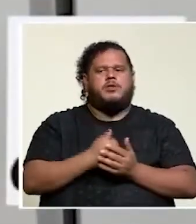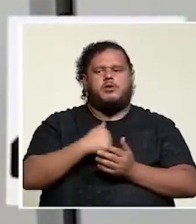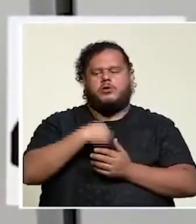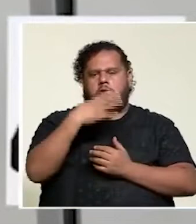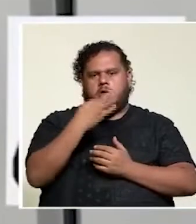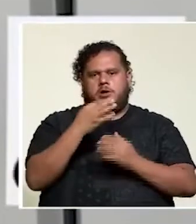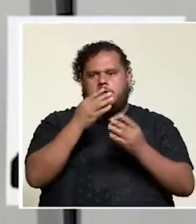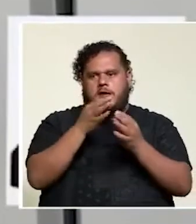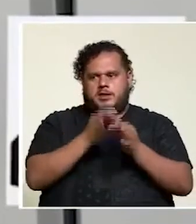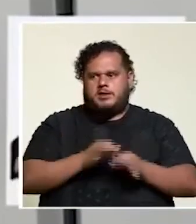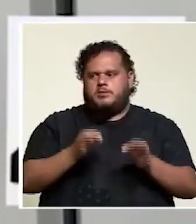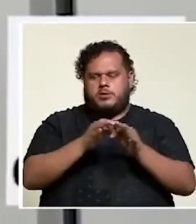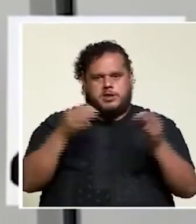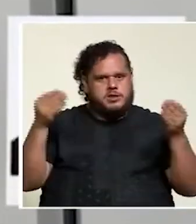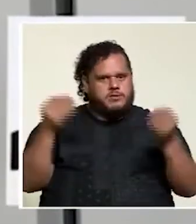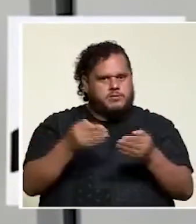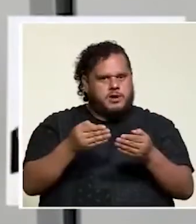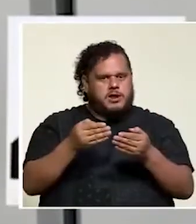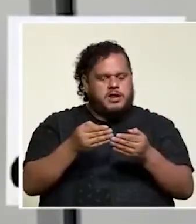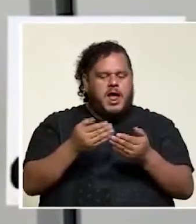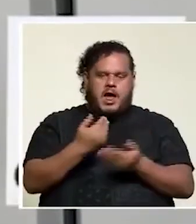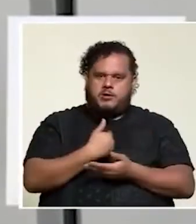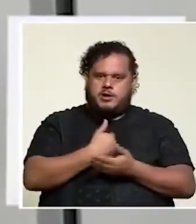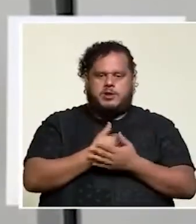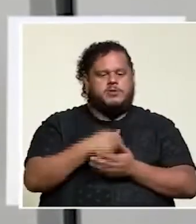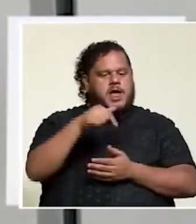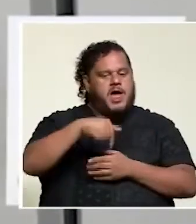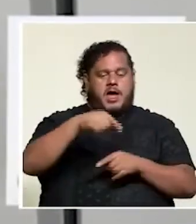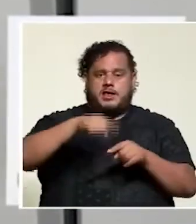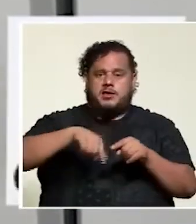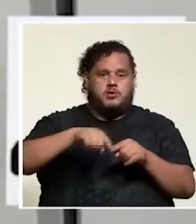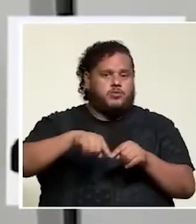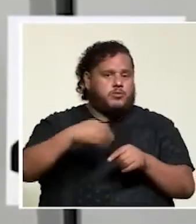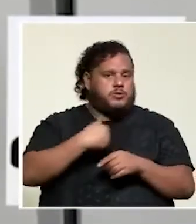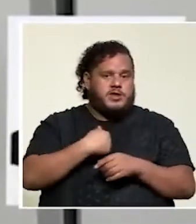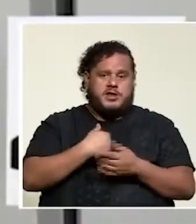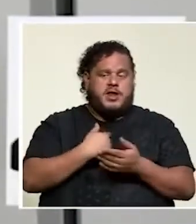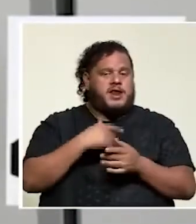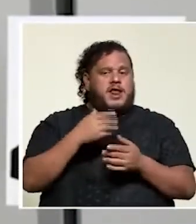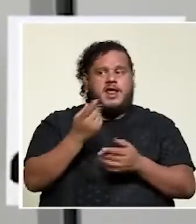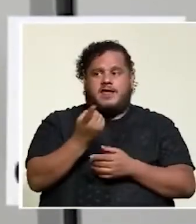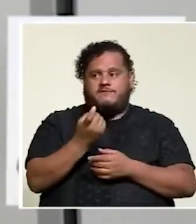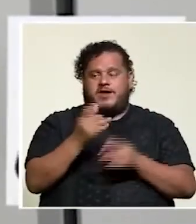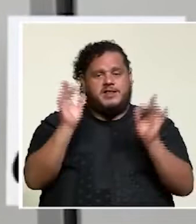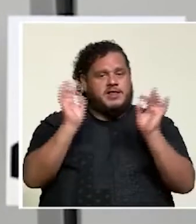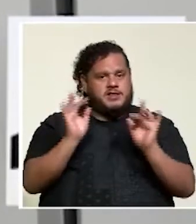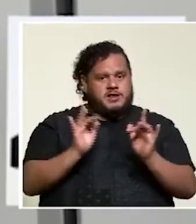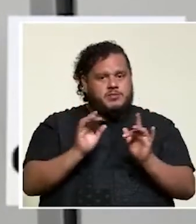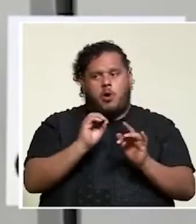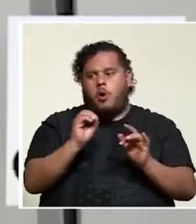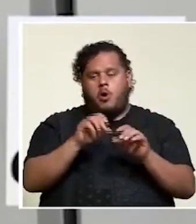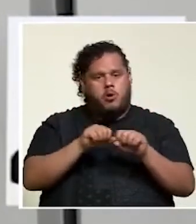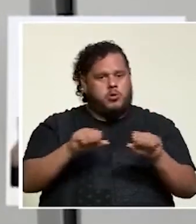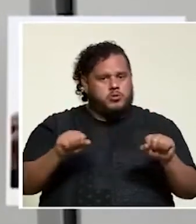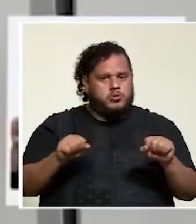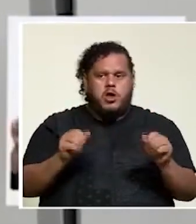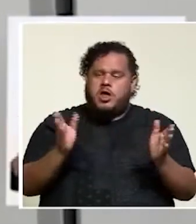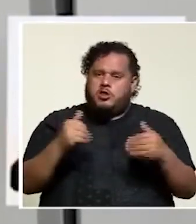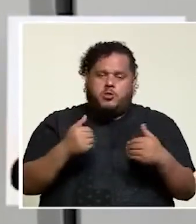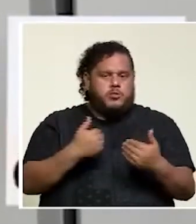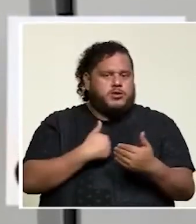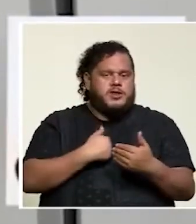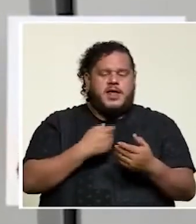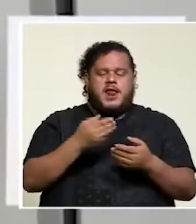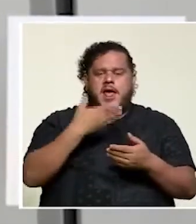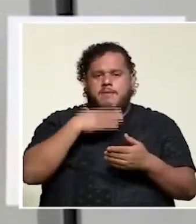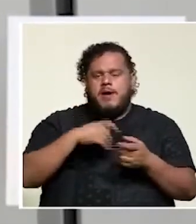importante enfocarnos a lo que hay. Acá no puede haber ni falta de transparencia y por tanto corrupción, ni tampoco malos